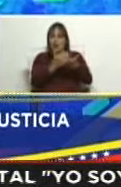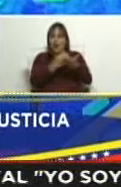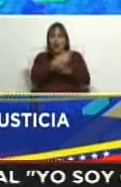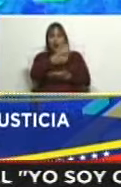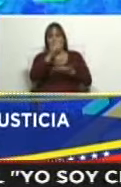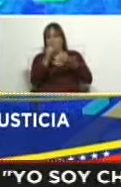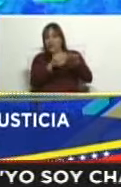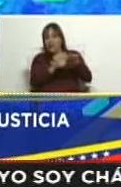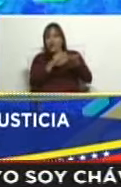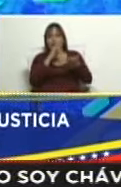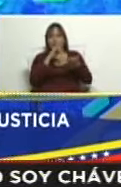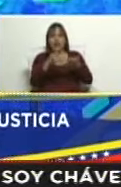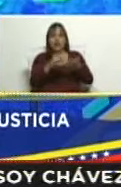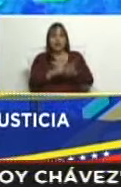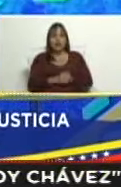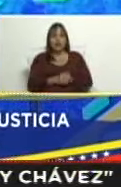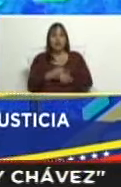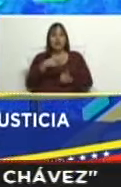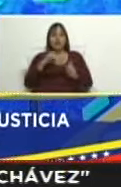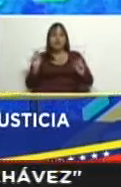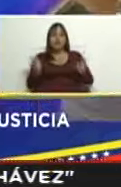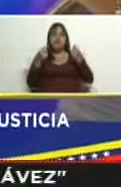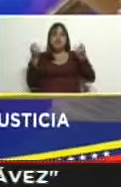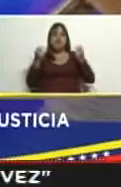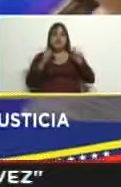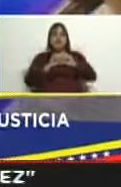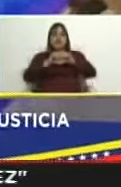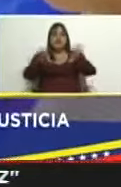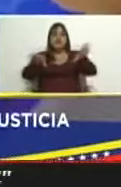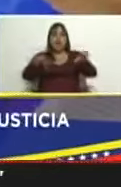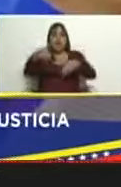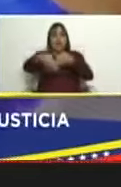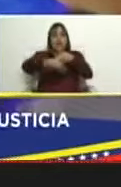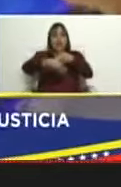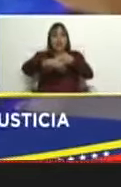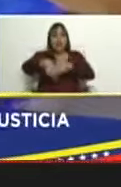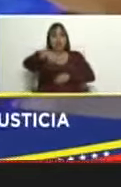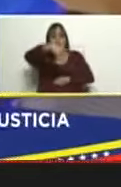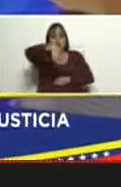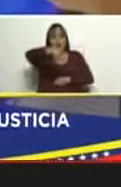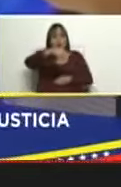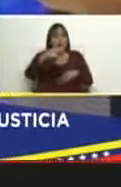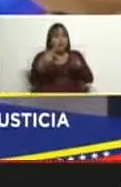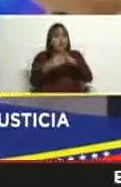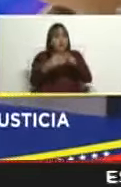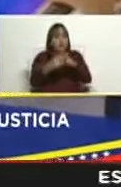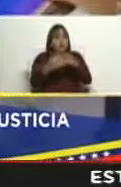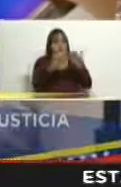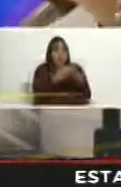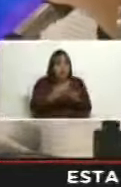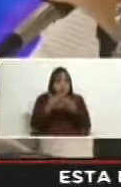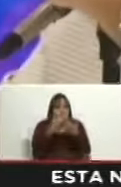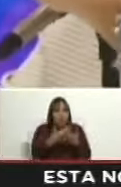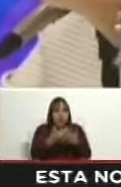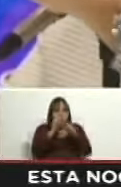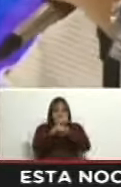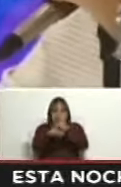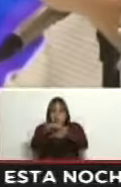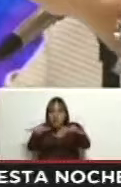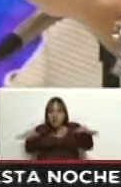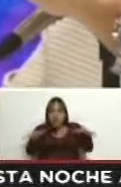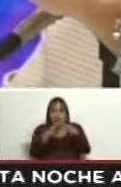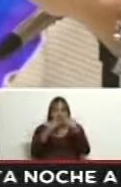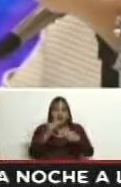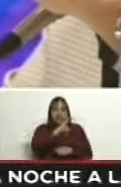completo, lo voy a publicar en mis redes sociales para que ustedes lo estudien y lo difundan en todos los